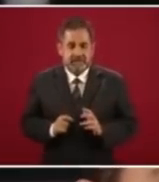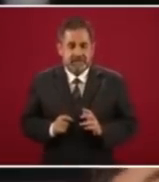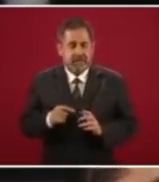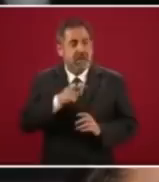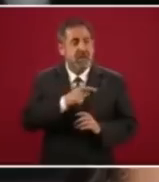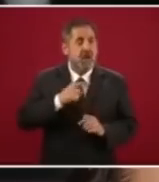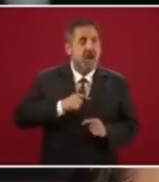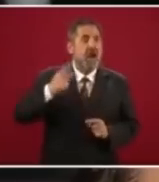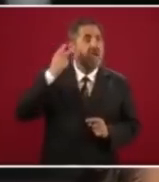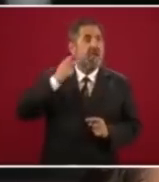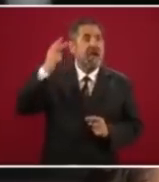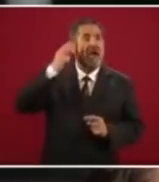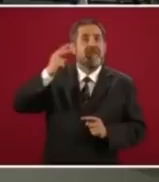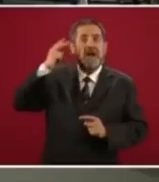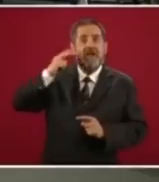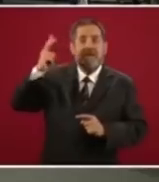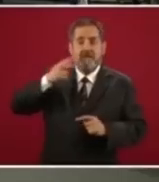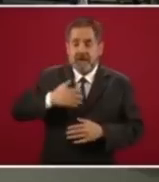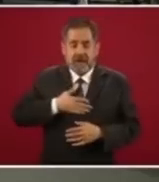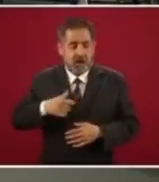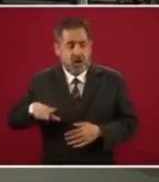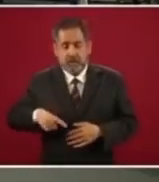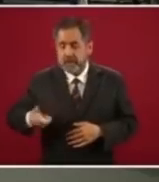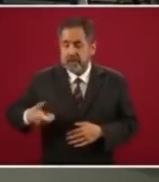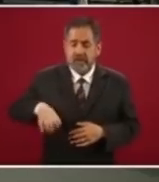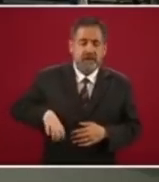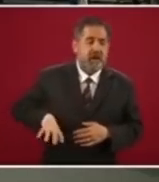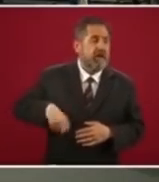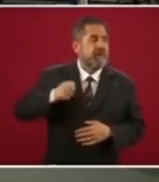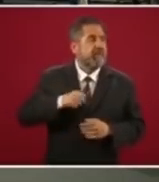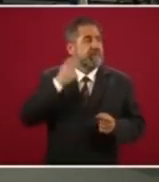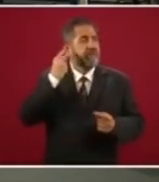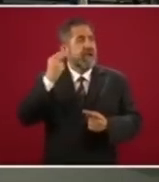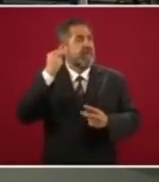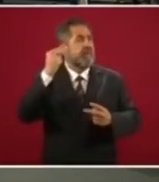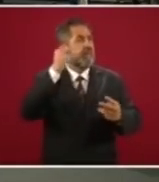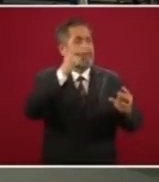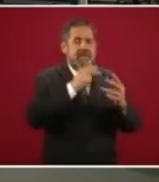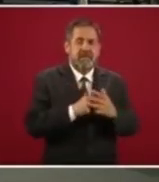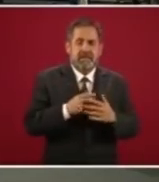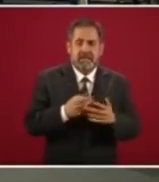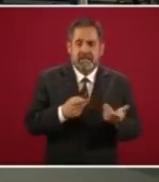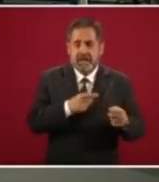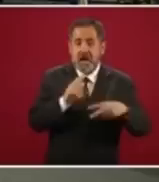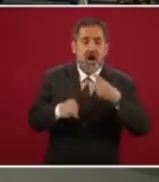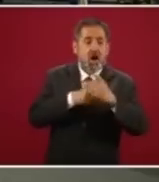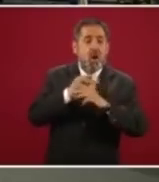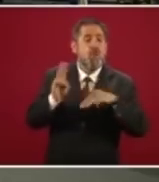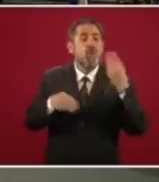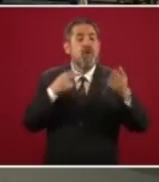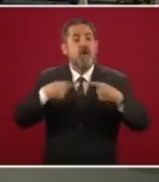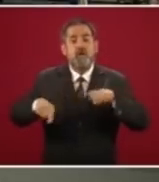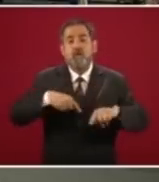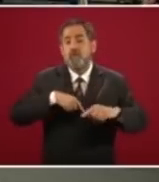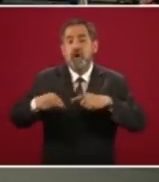de viajar con recursos del Sensodep, de la Secretaría de Agricultura, al Mundial de Fútbol de Rusia.